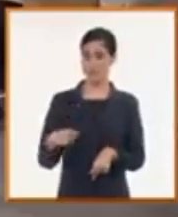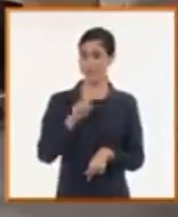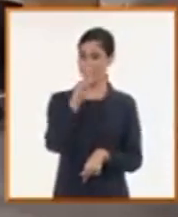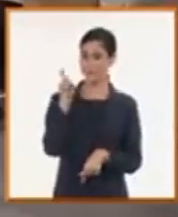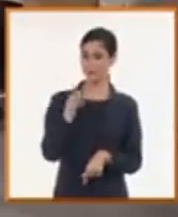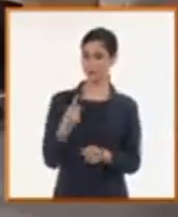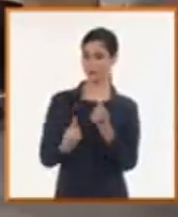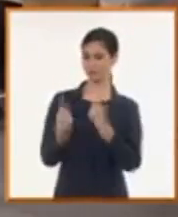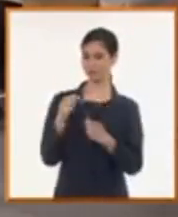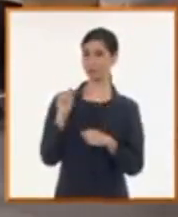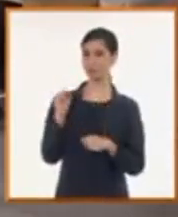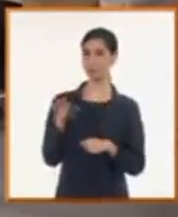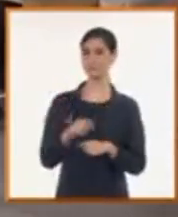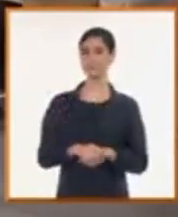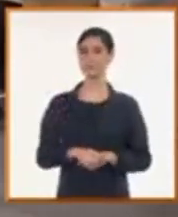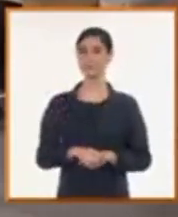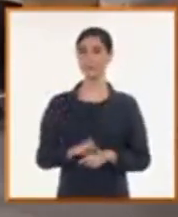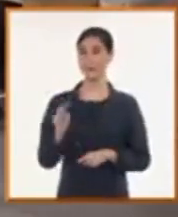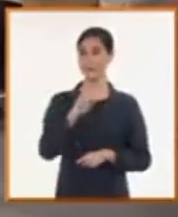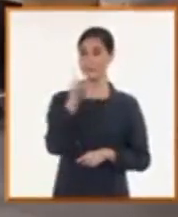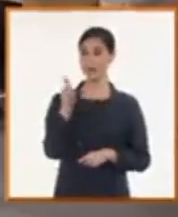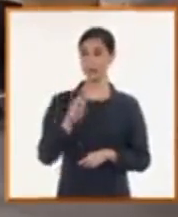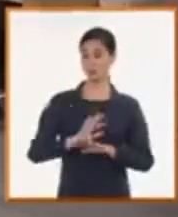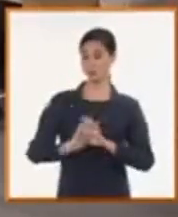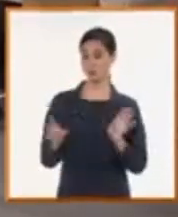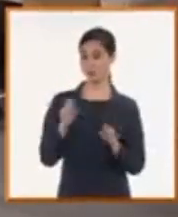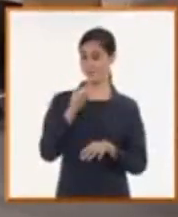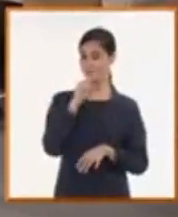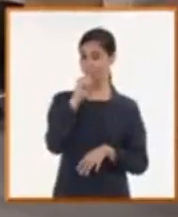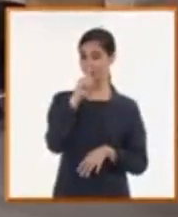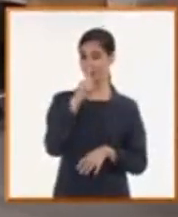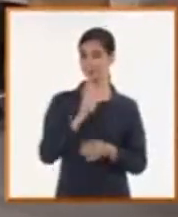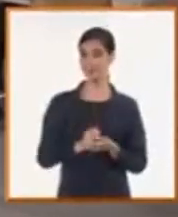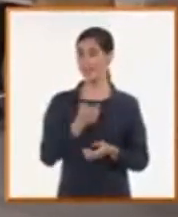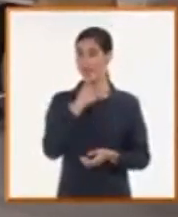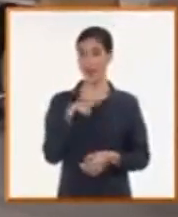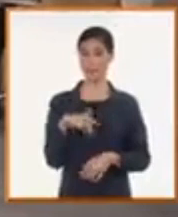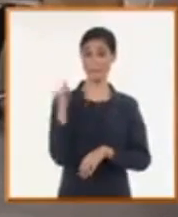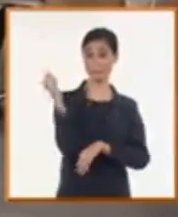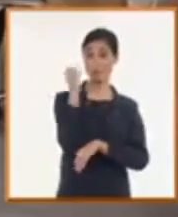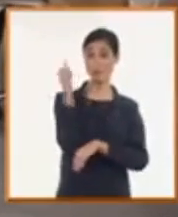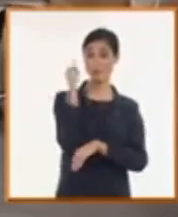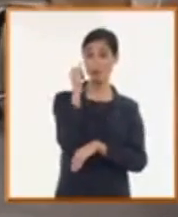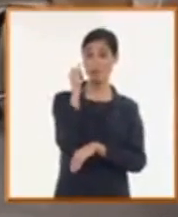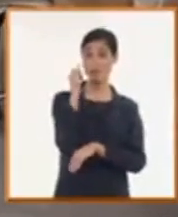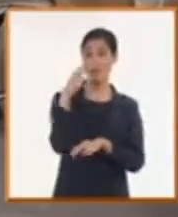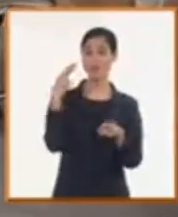Para justamente cerrar, porque desde que empezó, tu documental se llama Cuito, Guanabale,